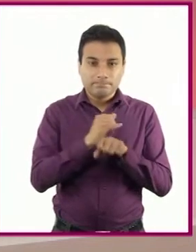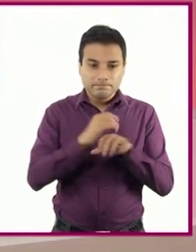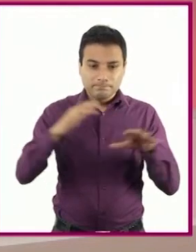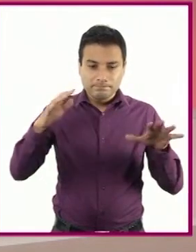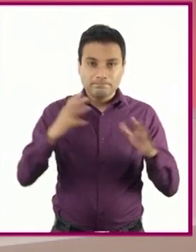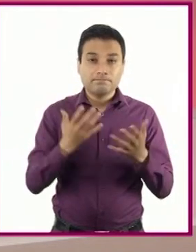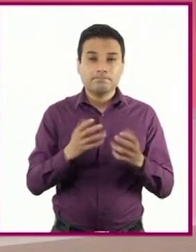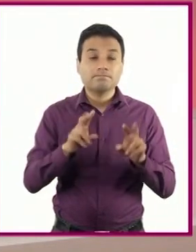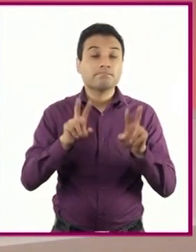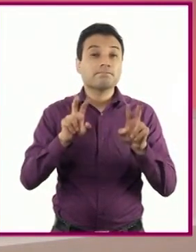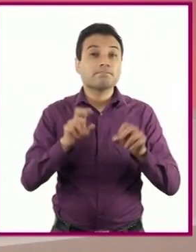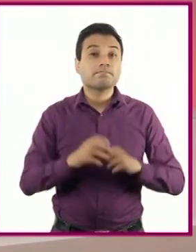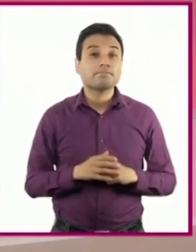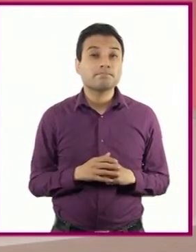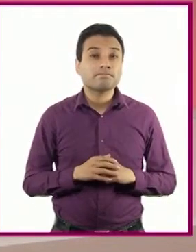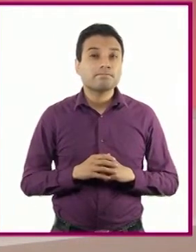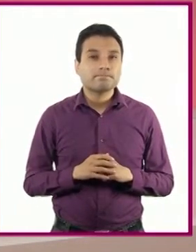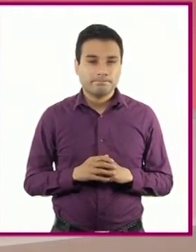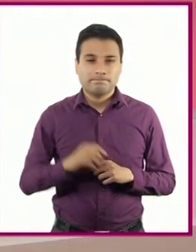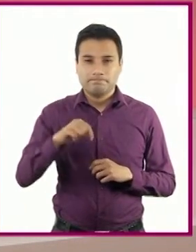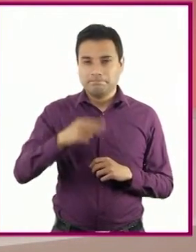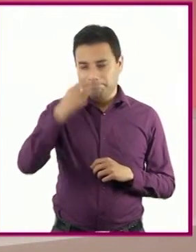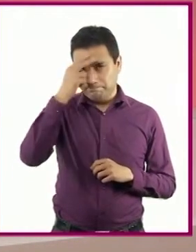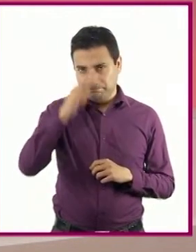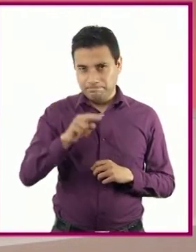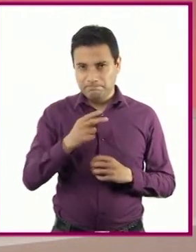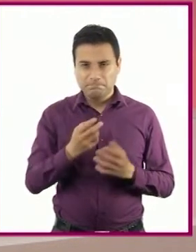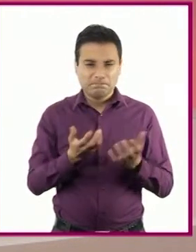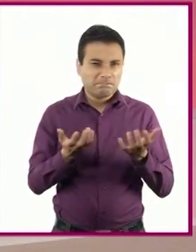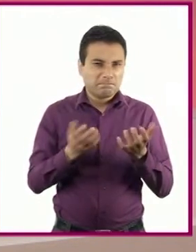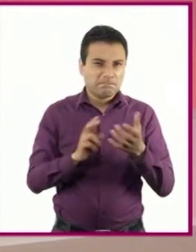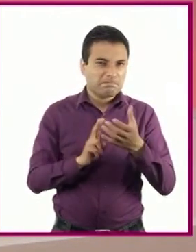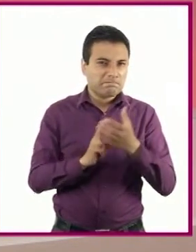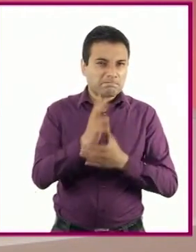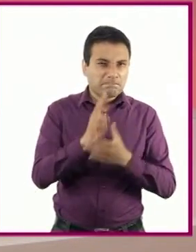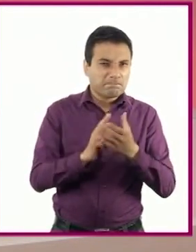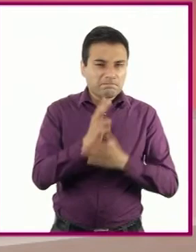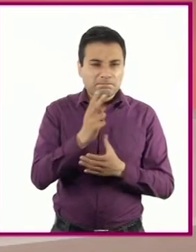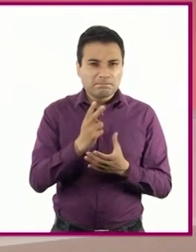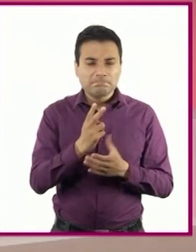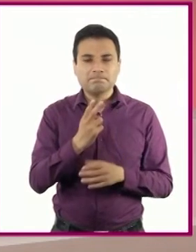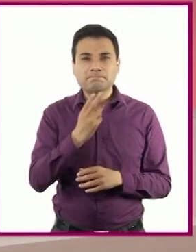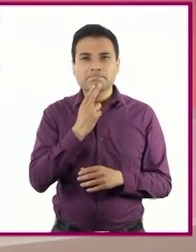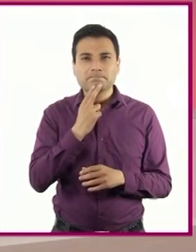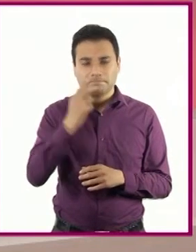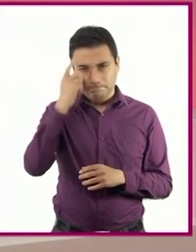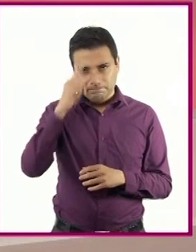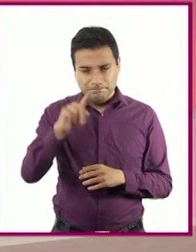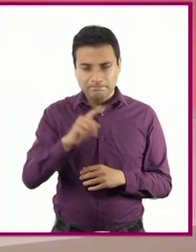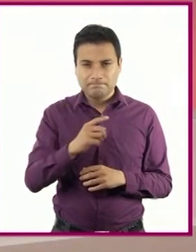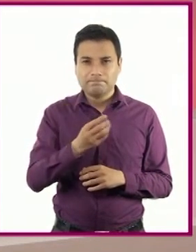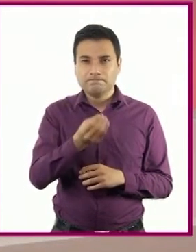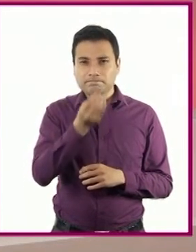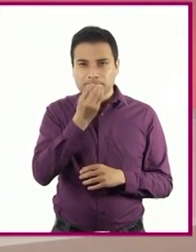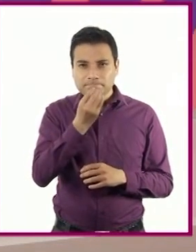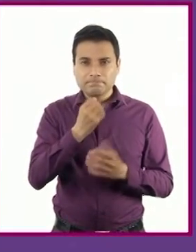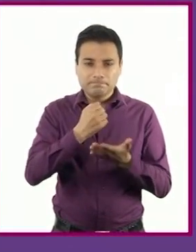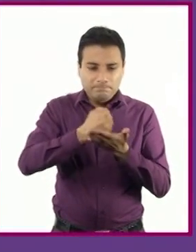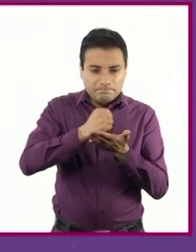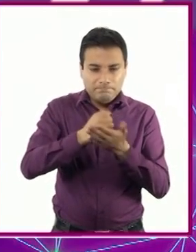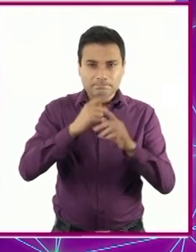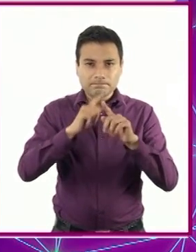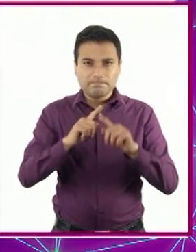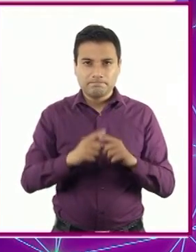sobre lo que se había hecho en nuestro país con plantas medicinales utilizadas para curar enfermedades